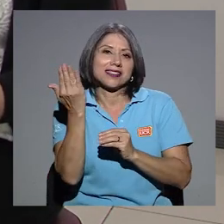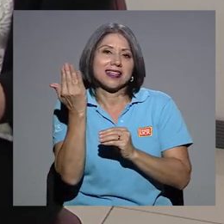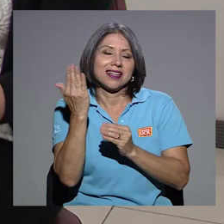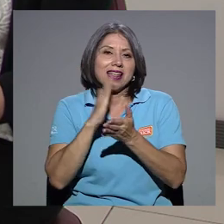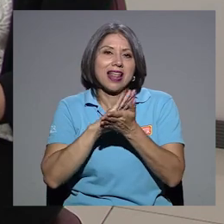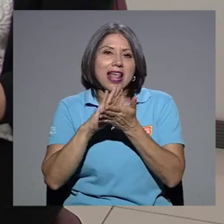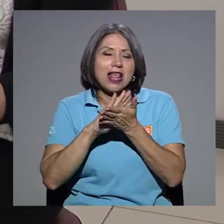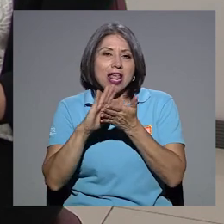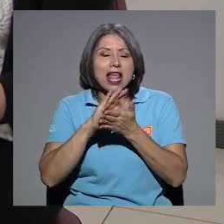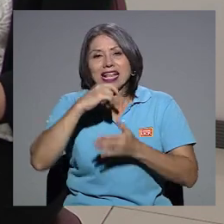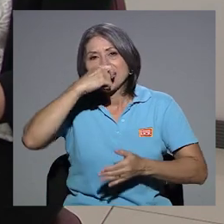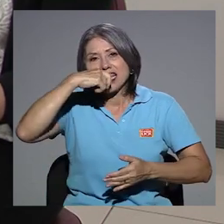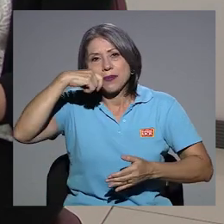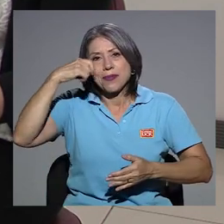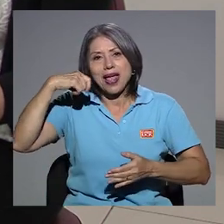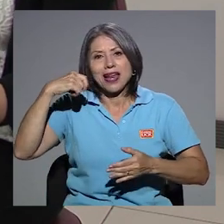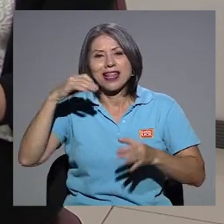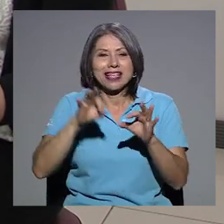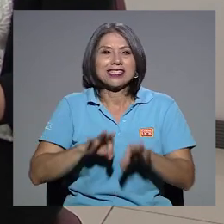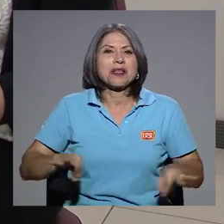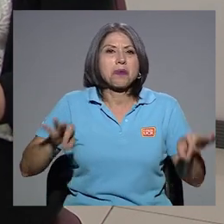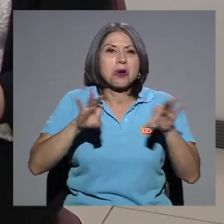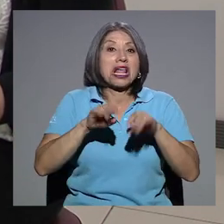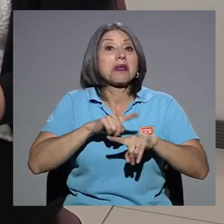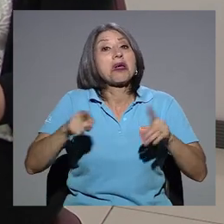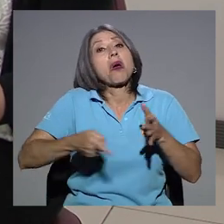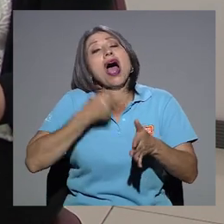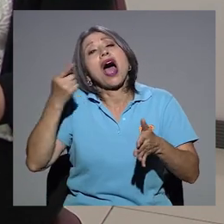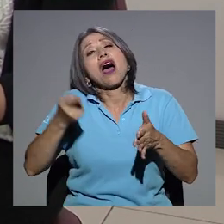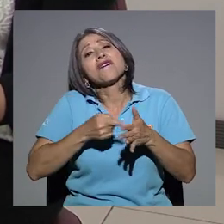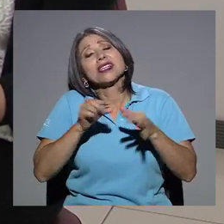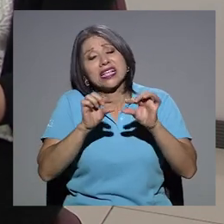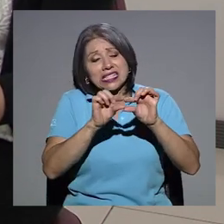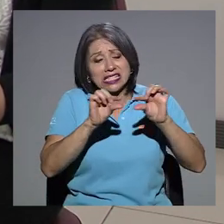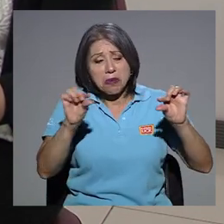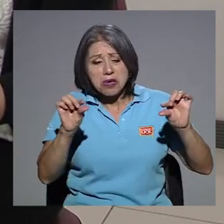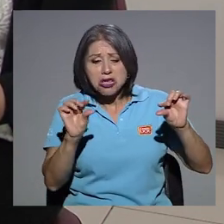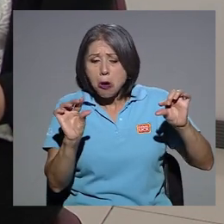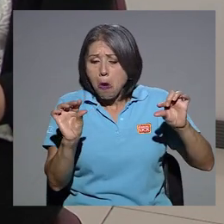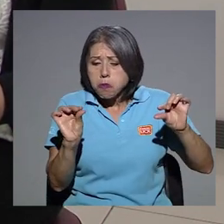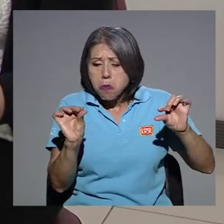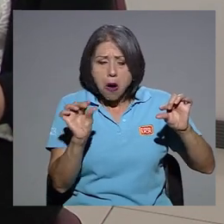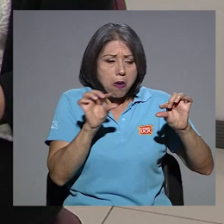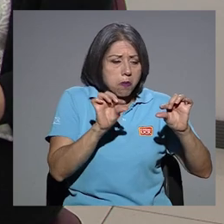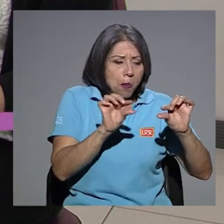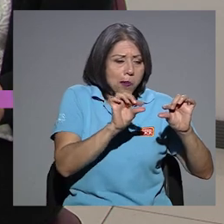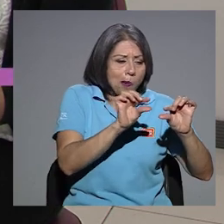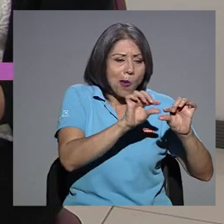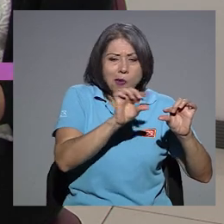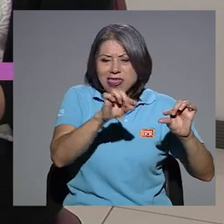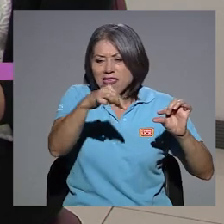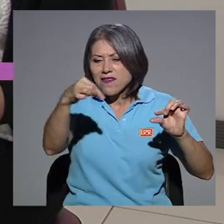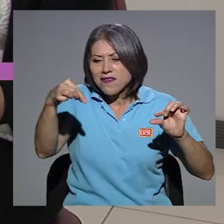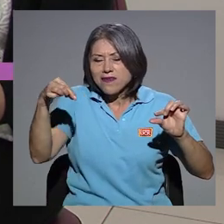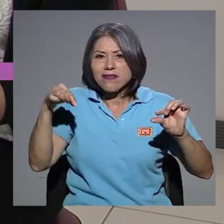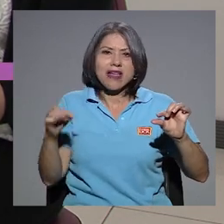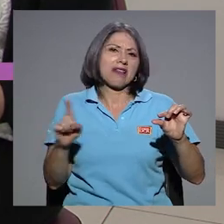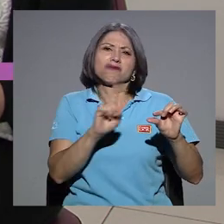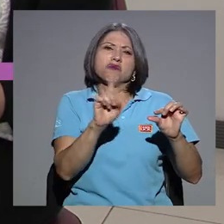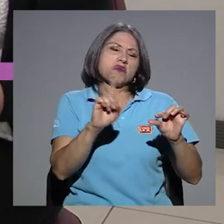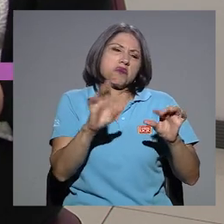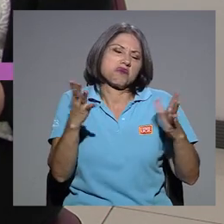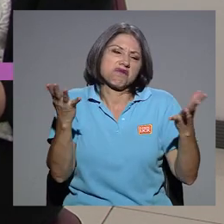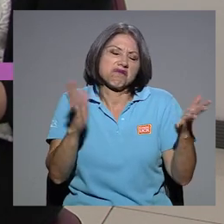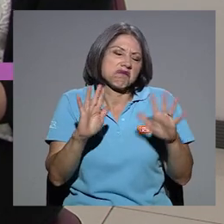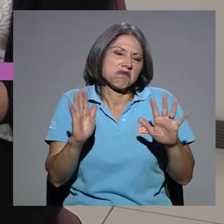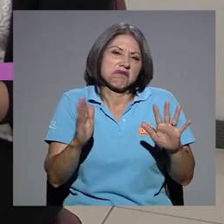Entonces, eso sí es importante. Pero ese montón de hules y de cosas que a veces traen un montón de cepillos, en realidad, eso no nos va a aportar